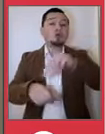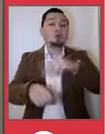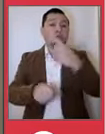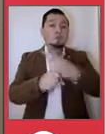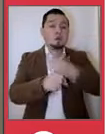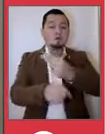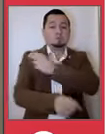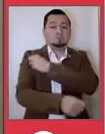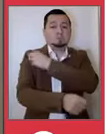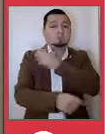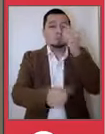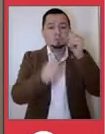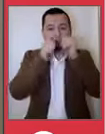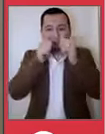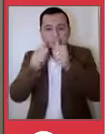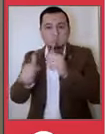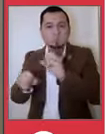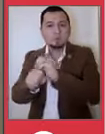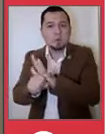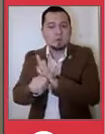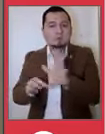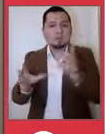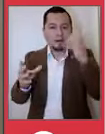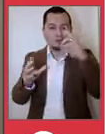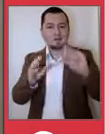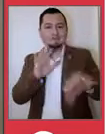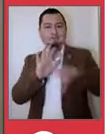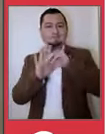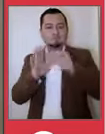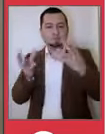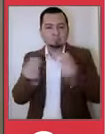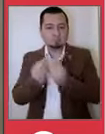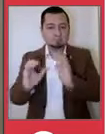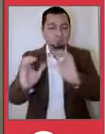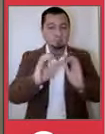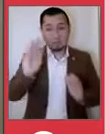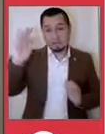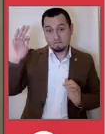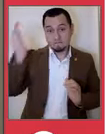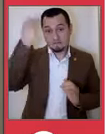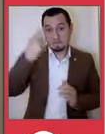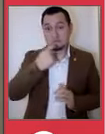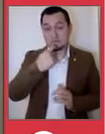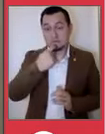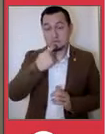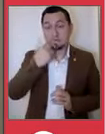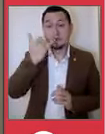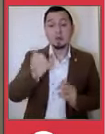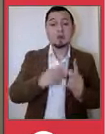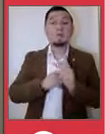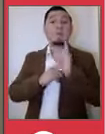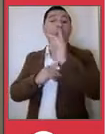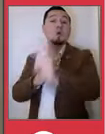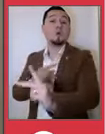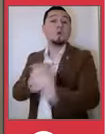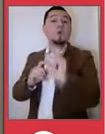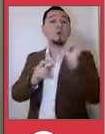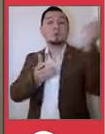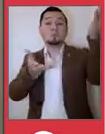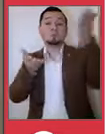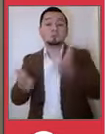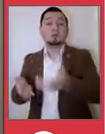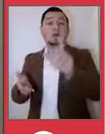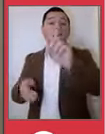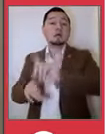línea de batalla para atender pacientes kobe de acuerdo a la información que nos ha enviado la federación el próximo bloque de vacunas esperamos que llegue el día